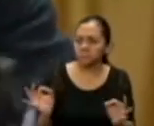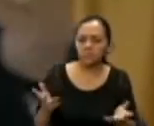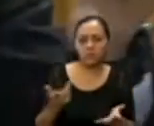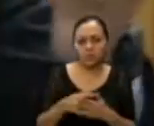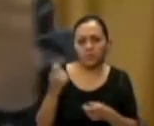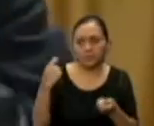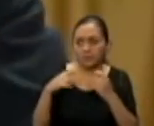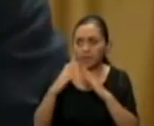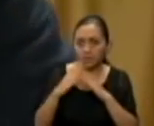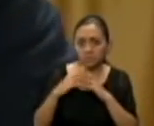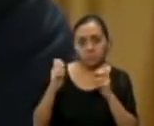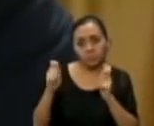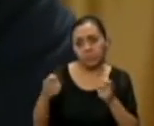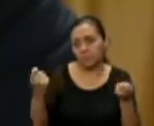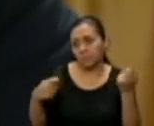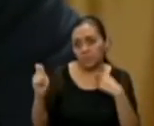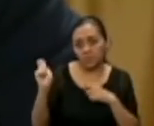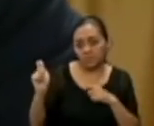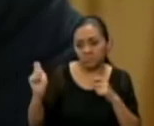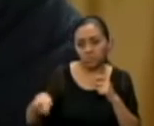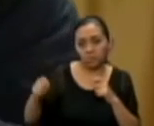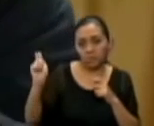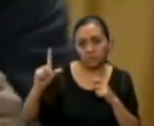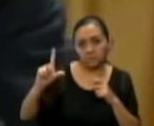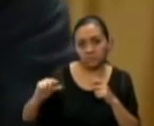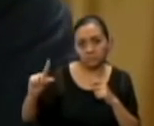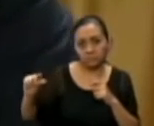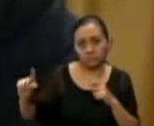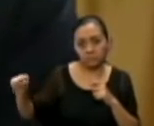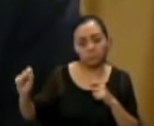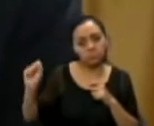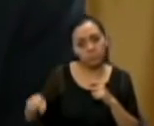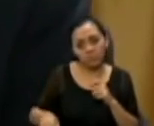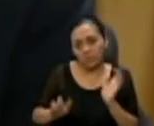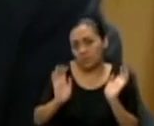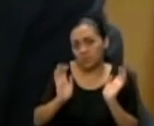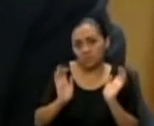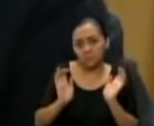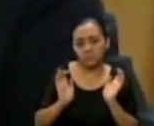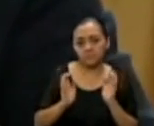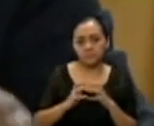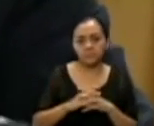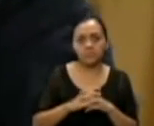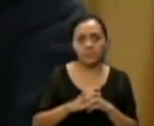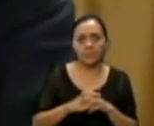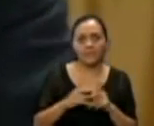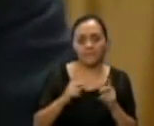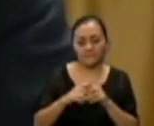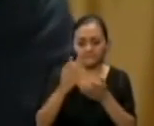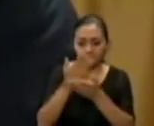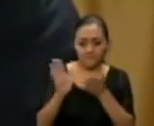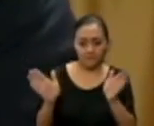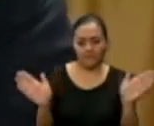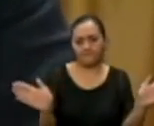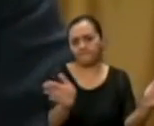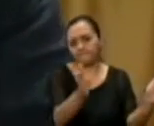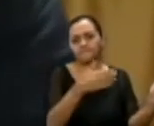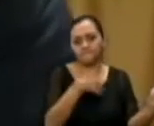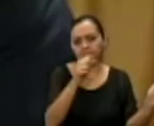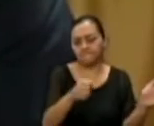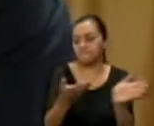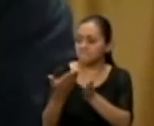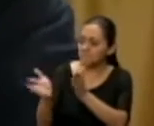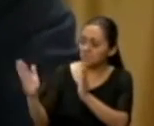pronto y movilidad subastar a ese bien inmueble decir se va a fraccionar un poco la propiedad no quedaremos con los que verdaderamente necesitamos